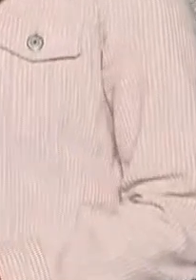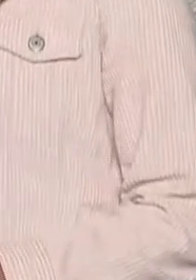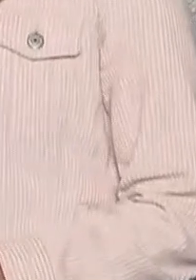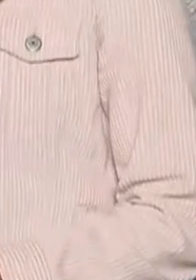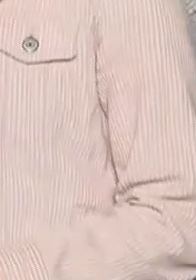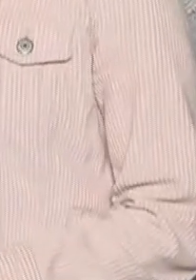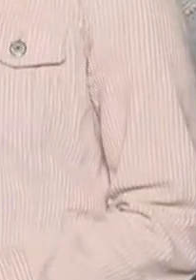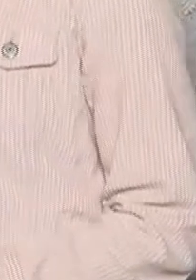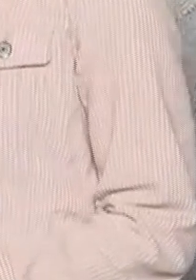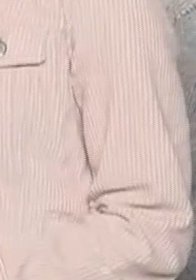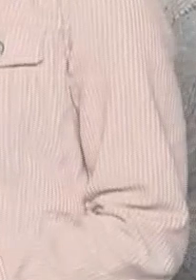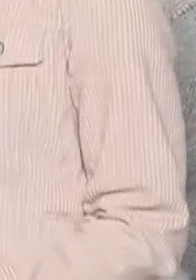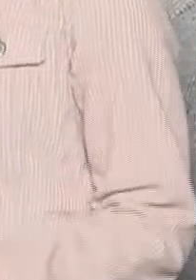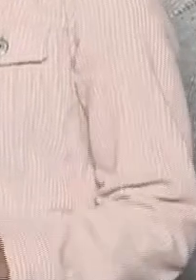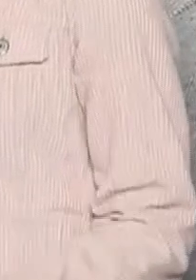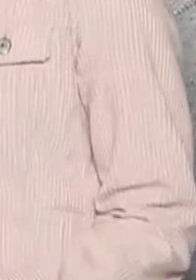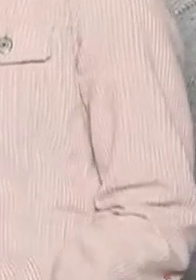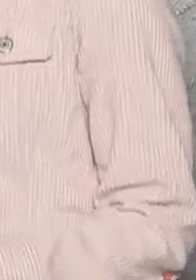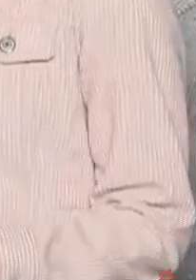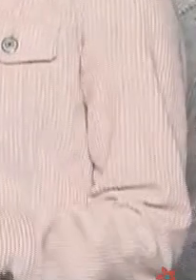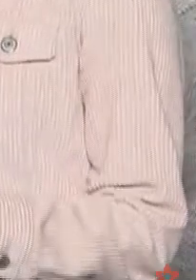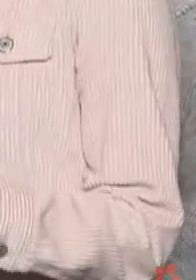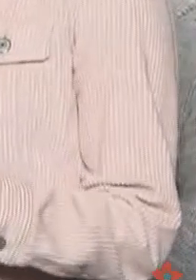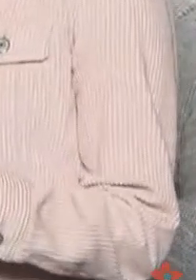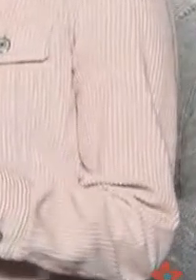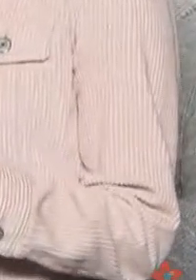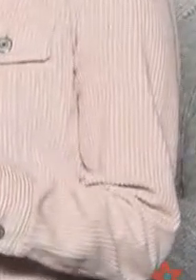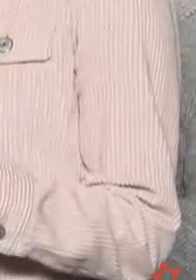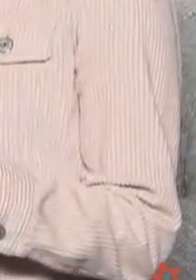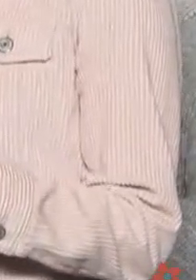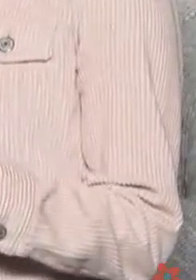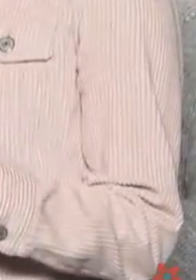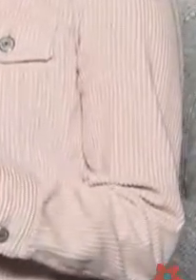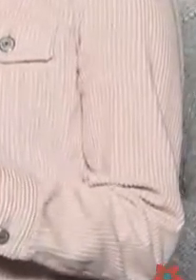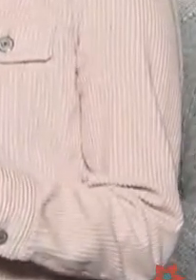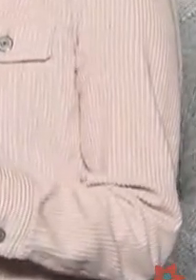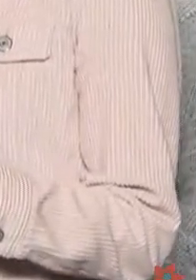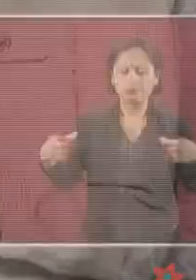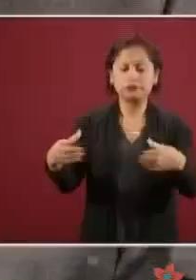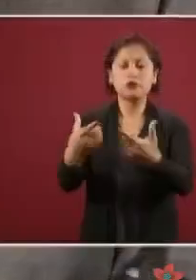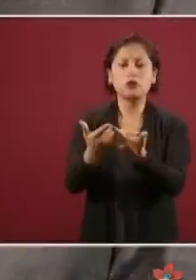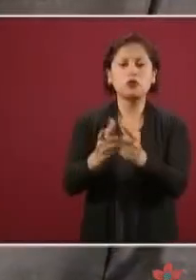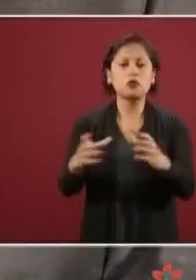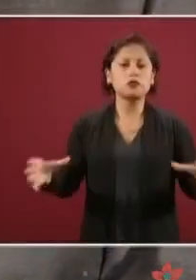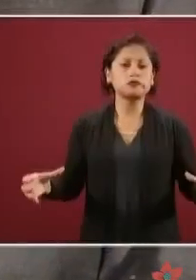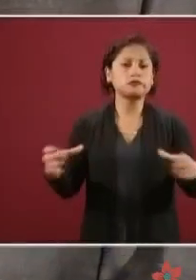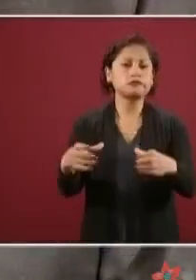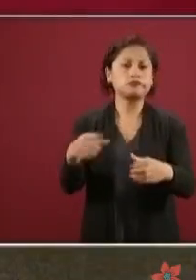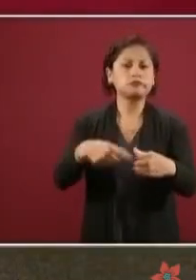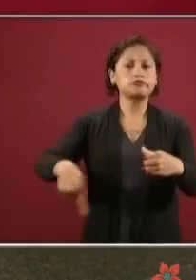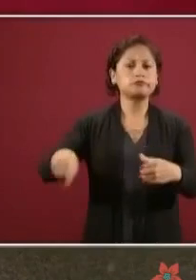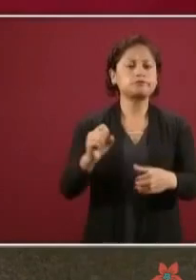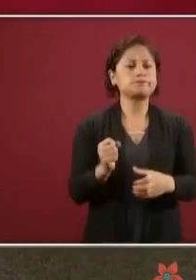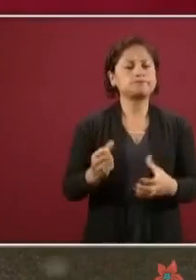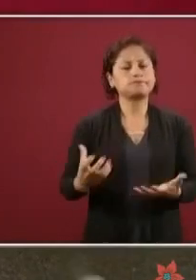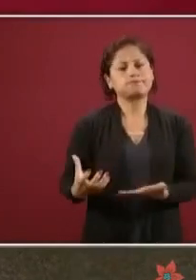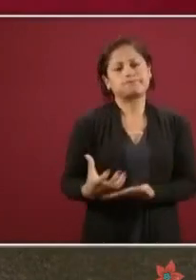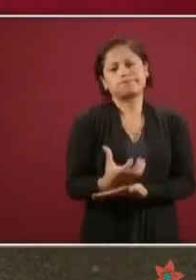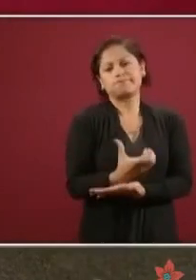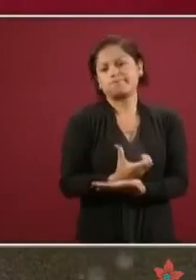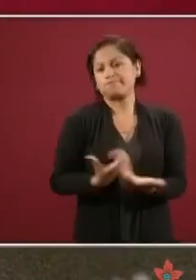Celsin, fue sobre WikiLeaks en México, es decir, los cables de revelación de todo lo que se